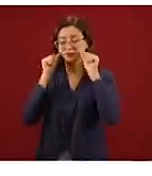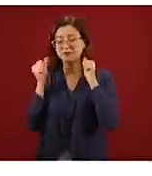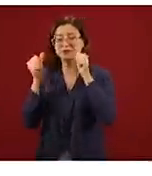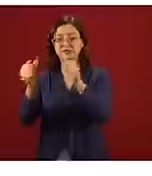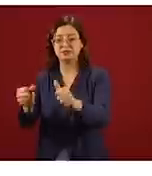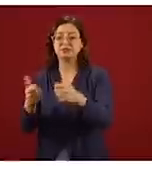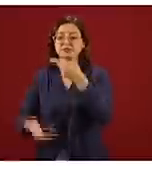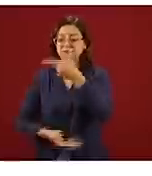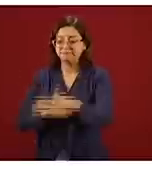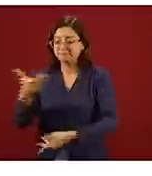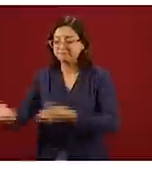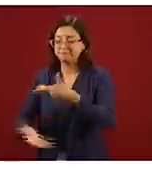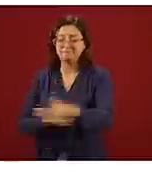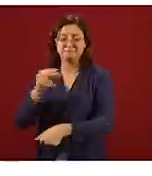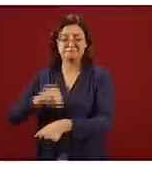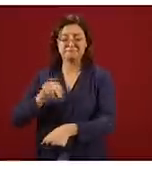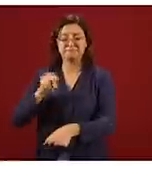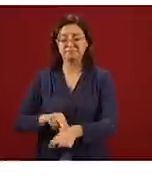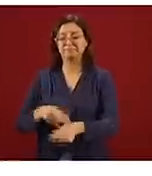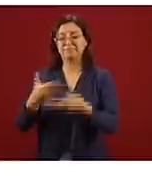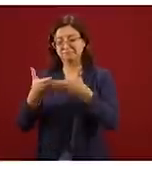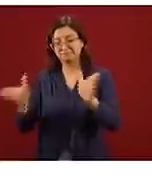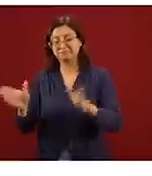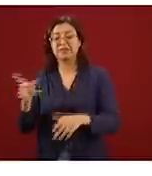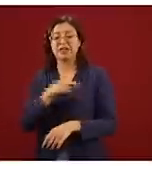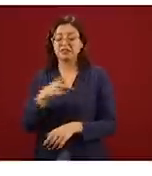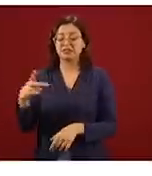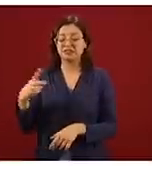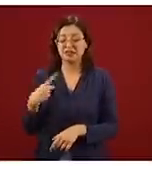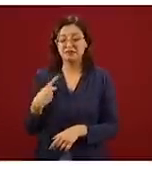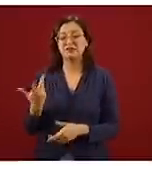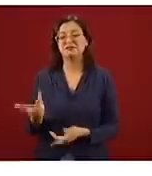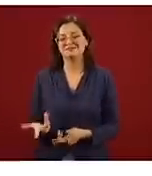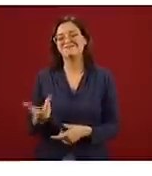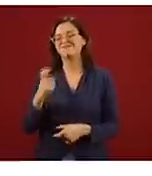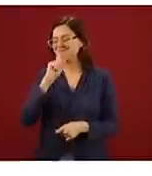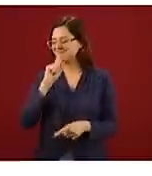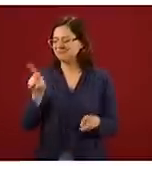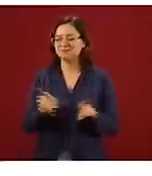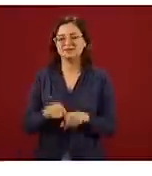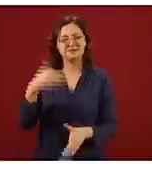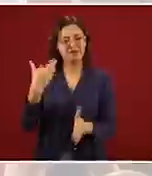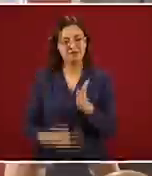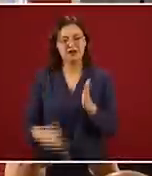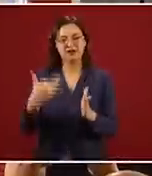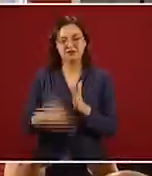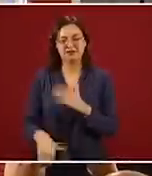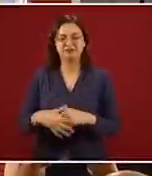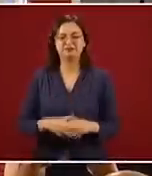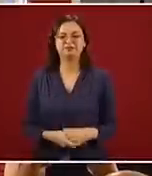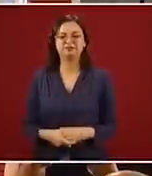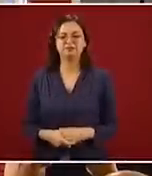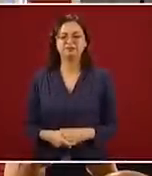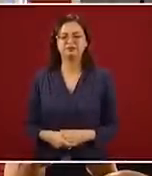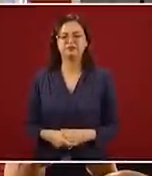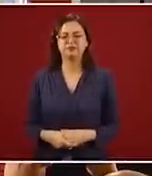comunitaria de los servicios de salud que están a cargo de la salud pública, vemos también importantes insuficiencias. Posteriormente,